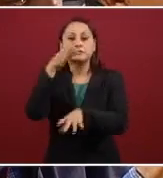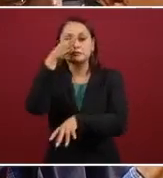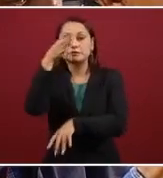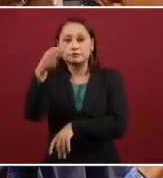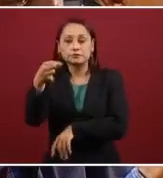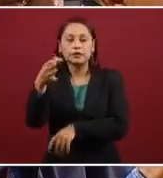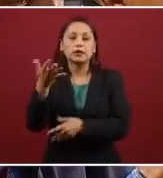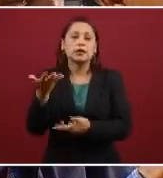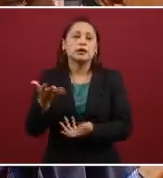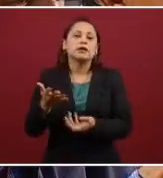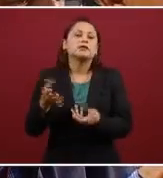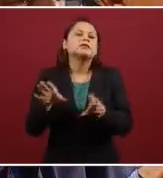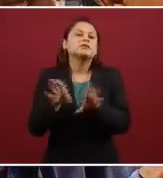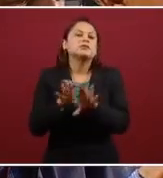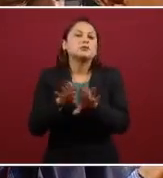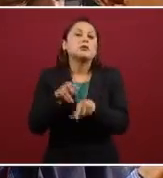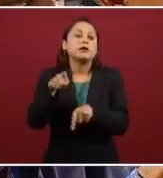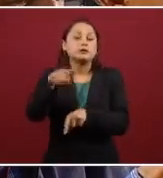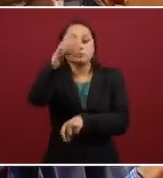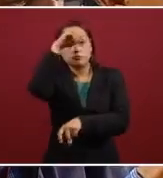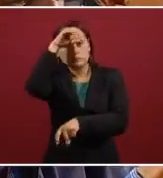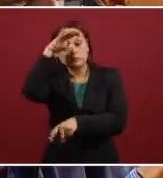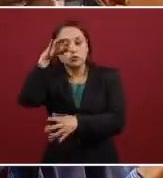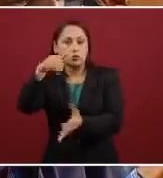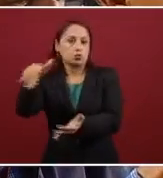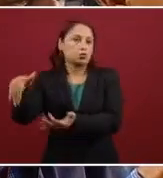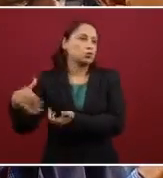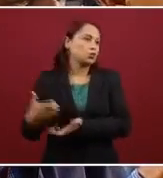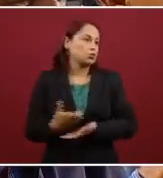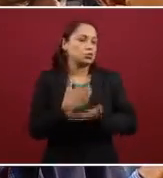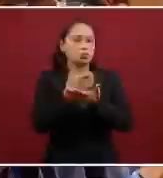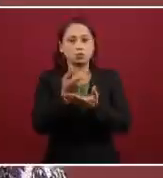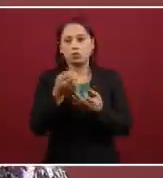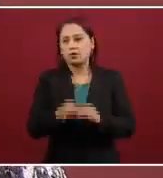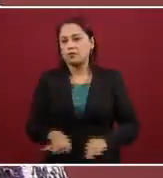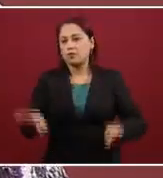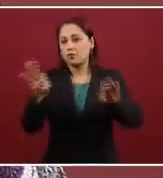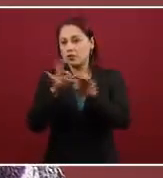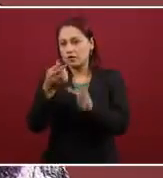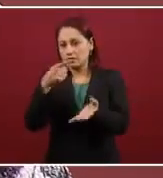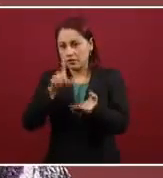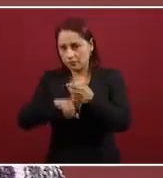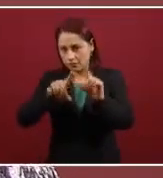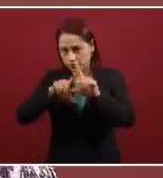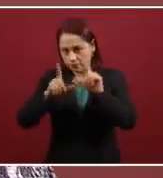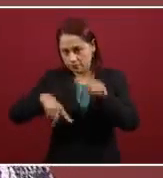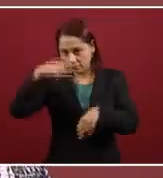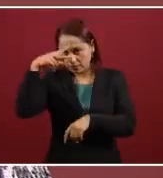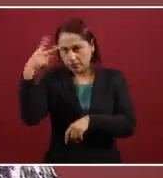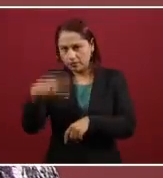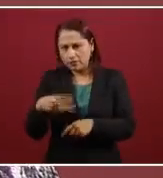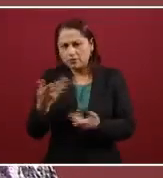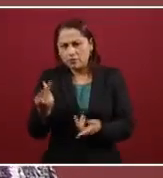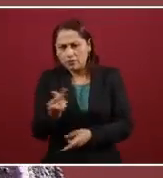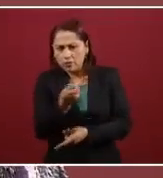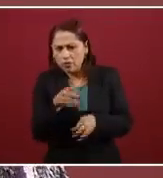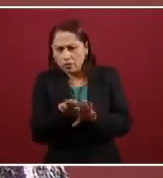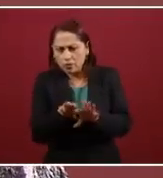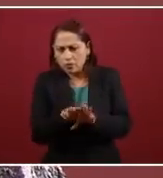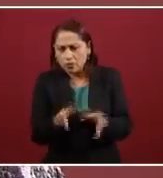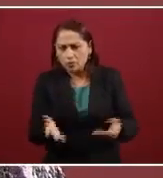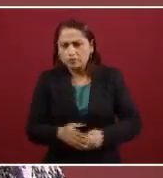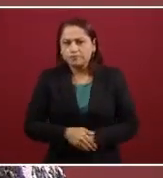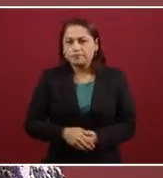también importante del Producto Interno Bruto lo que representa esta industria? ¿Cómo va esto? Pues va bien. Me gustaría hablar